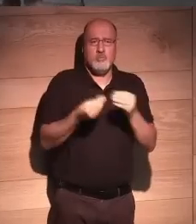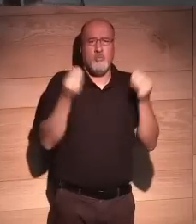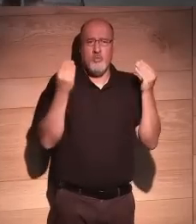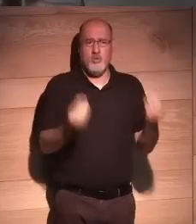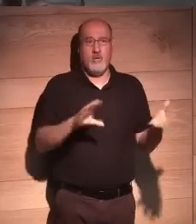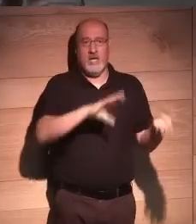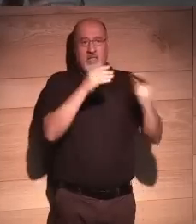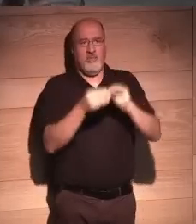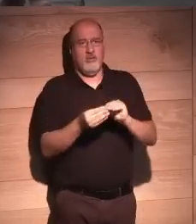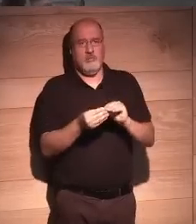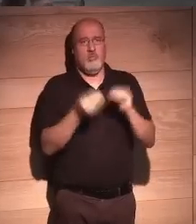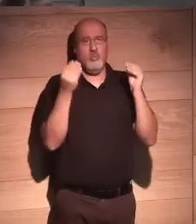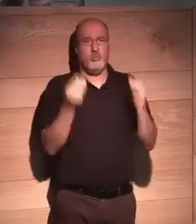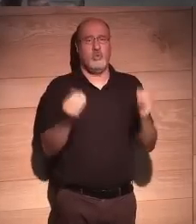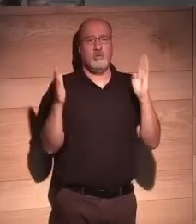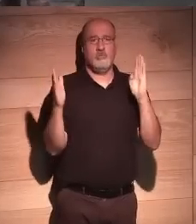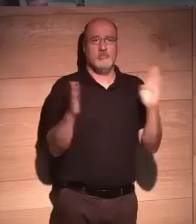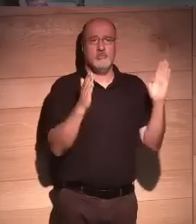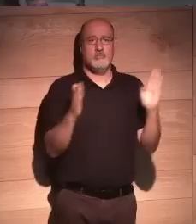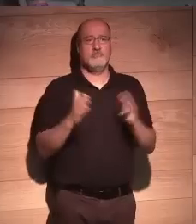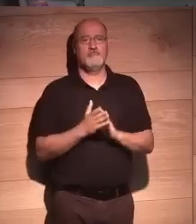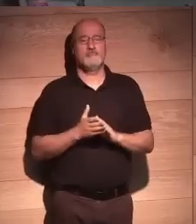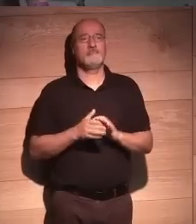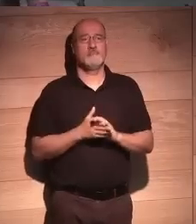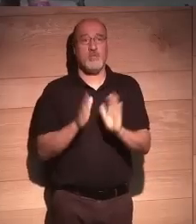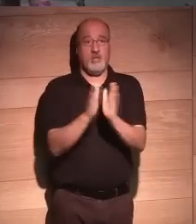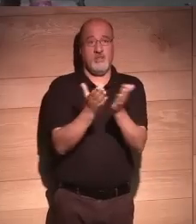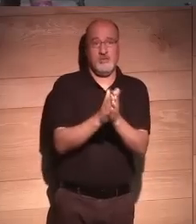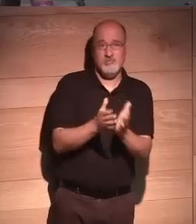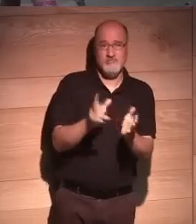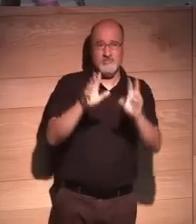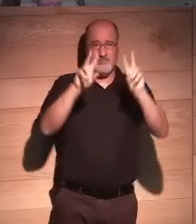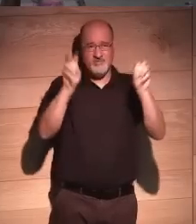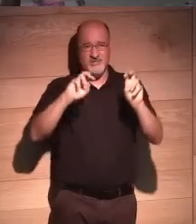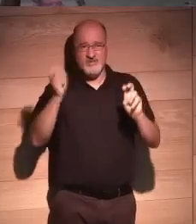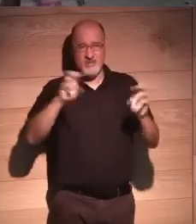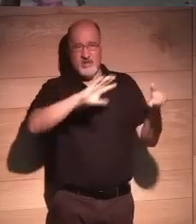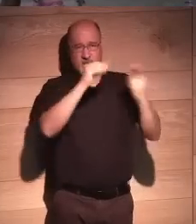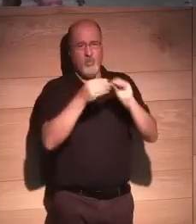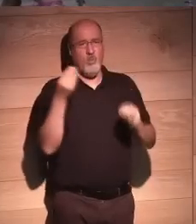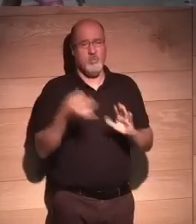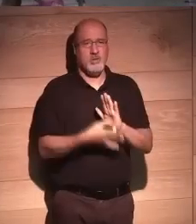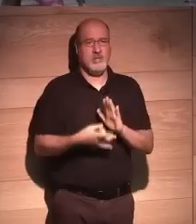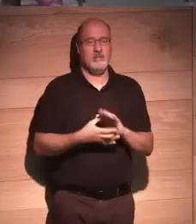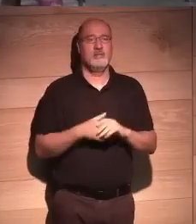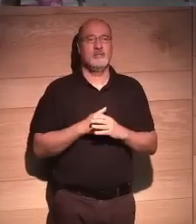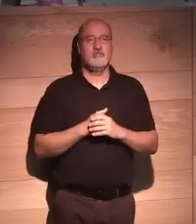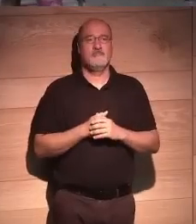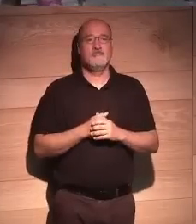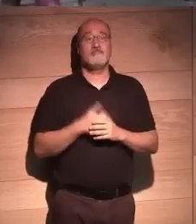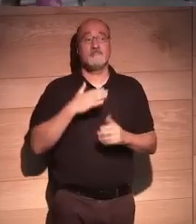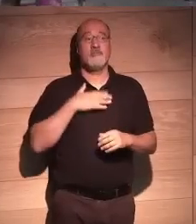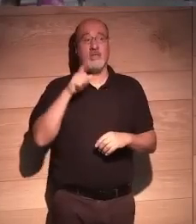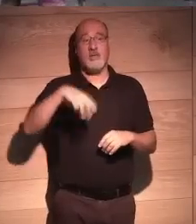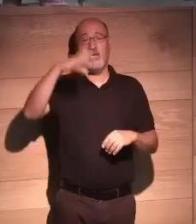absolutamente... adaptaciones Cañas y que se Barro, hicieron verdad, en es esa verdad. época A mí de lo que me falla es la novelas y de memoria. teatro. En los a mí 80 fue también. la de oro de la ficción no me en acordaba, España, en realidad. Sí, Claro, sí, claro, sí, Cañas sí. y Barro, No,